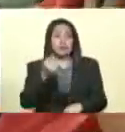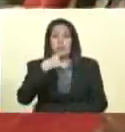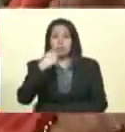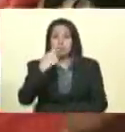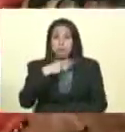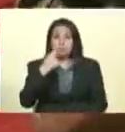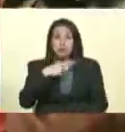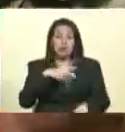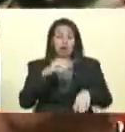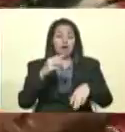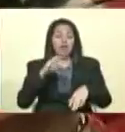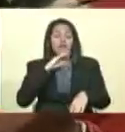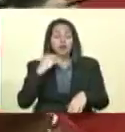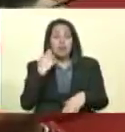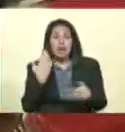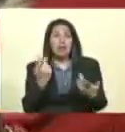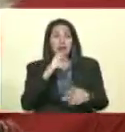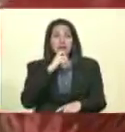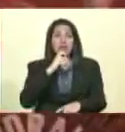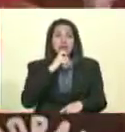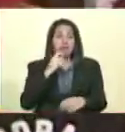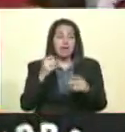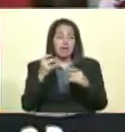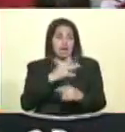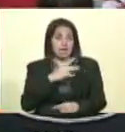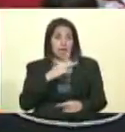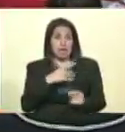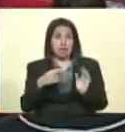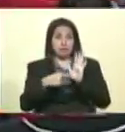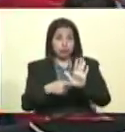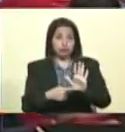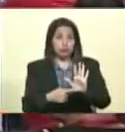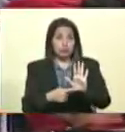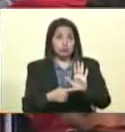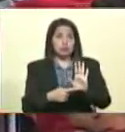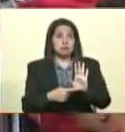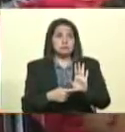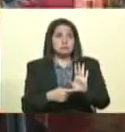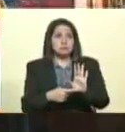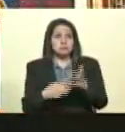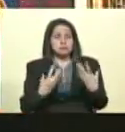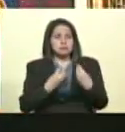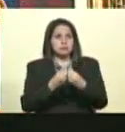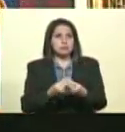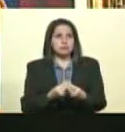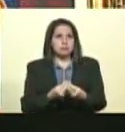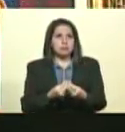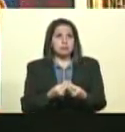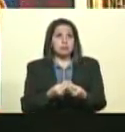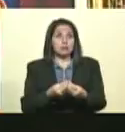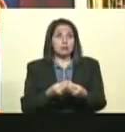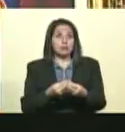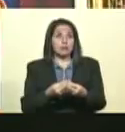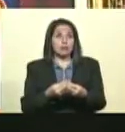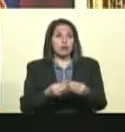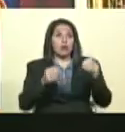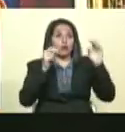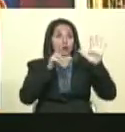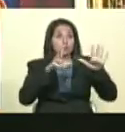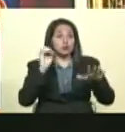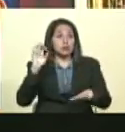enfermedades crónicas, a través del carnet de la patria. A través del carnet, ya empezó a funcionar bien el 800 Salud,